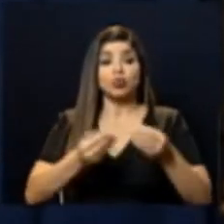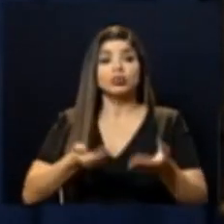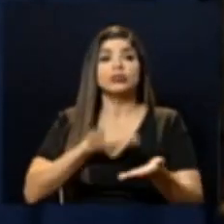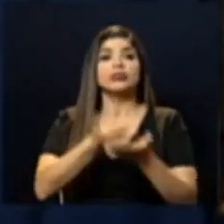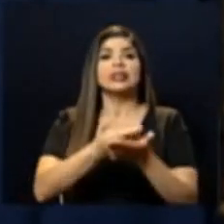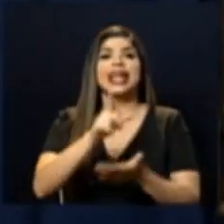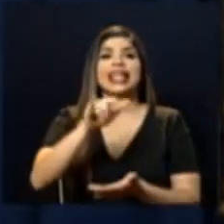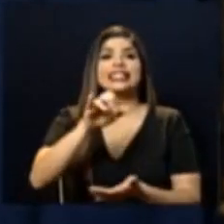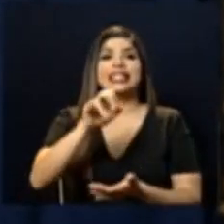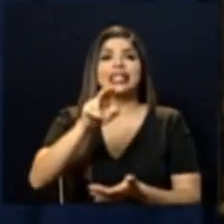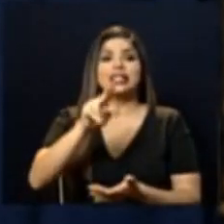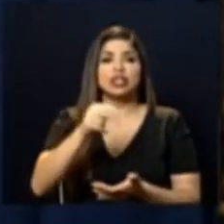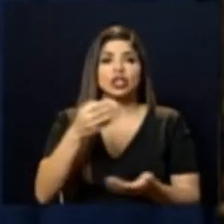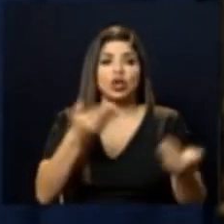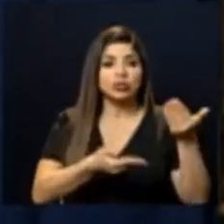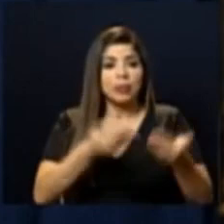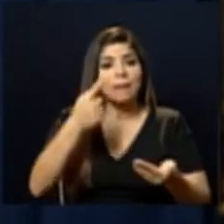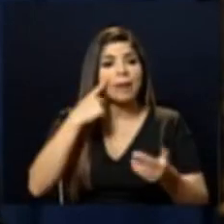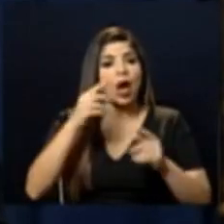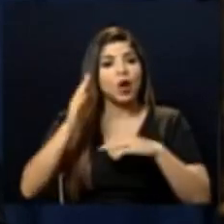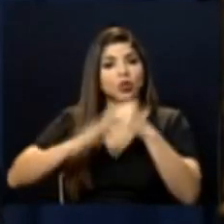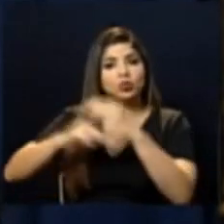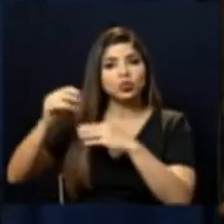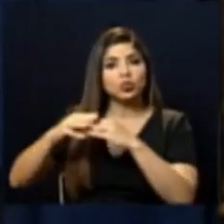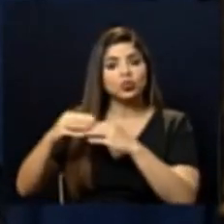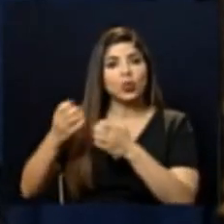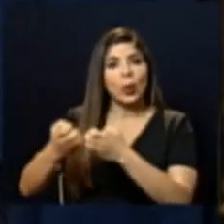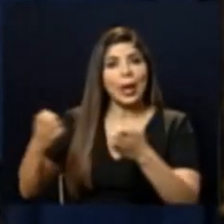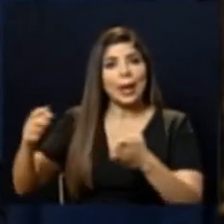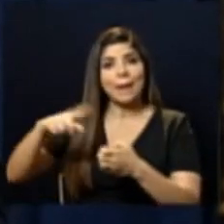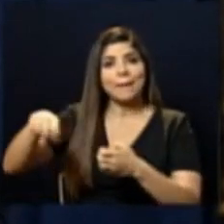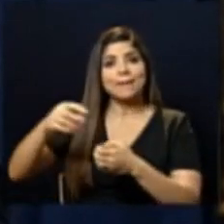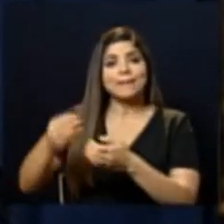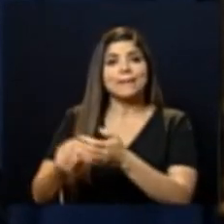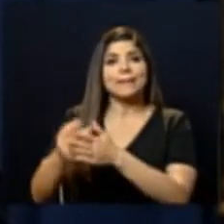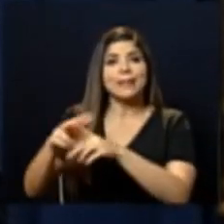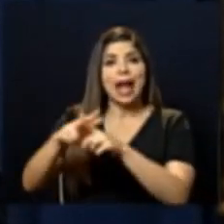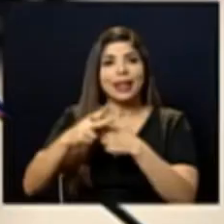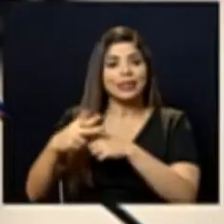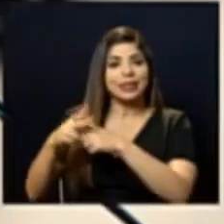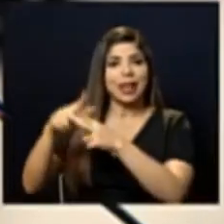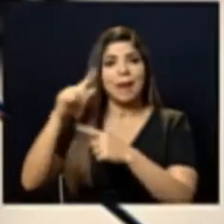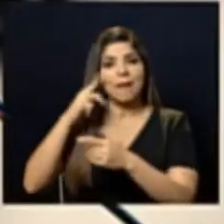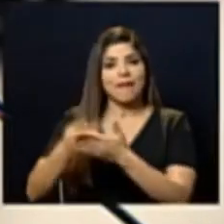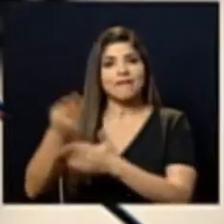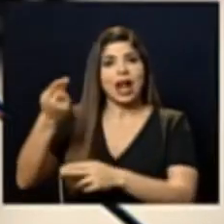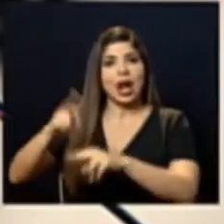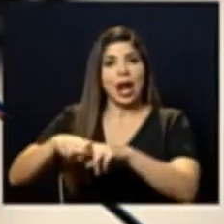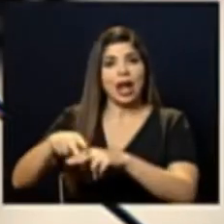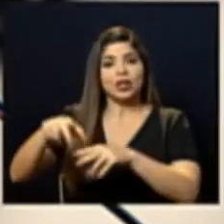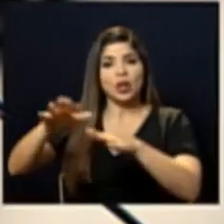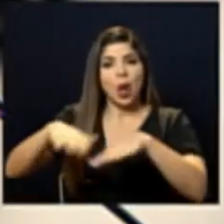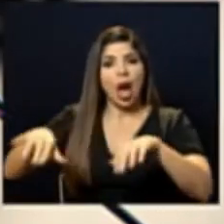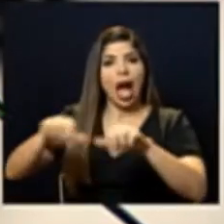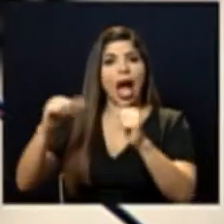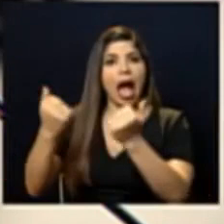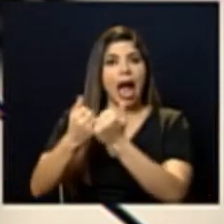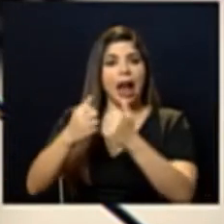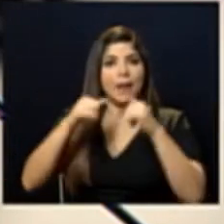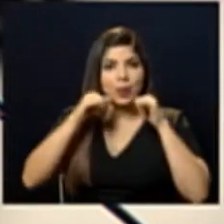licitación la construcción y equipamiento de la planta de tecnologías de valor agregado de la región Brunca.